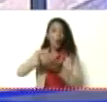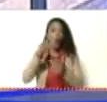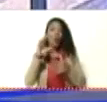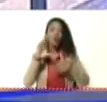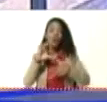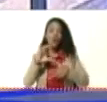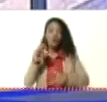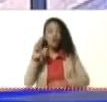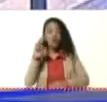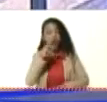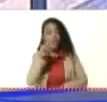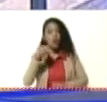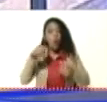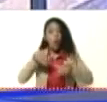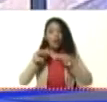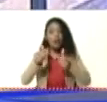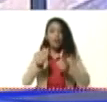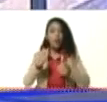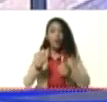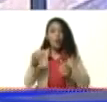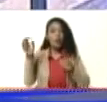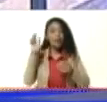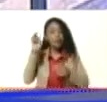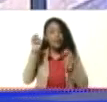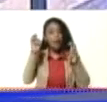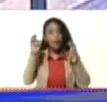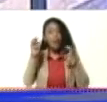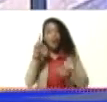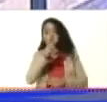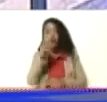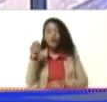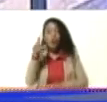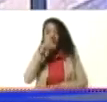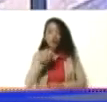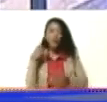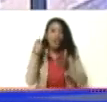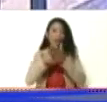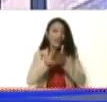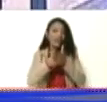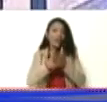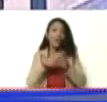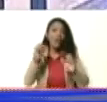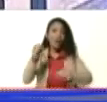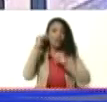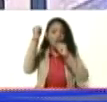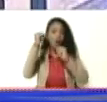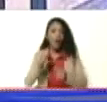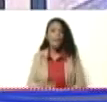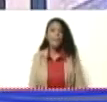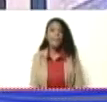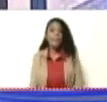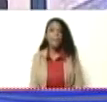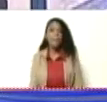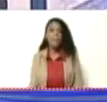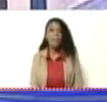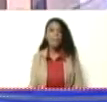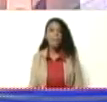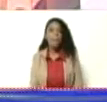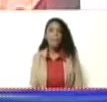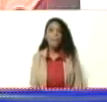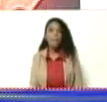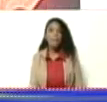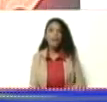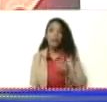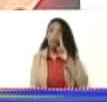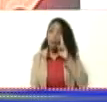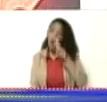que hoy iniciamos con motivo de los 200 años de la batalla y de la victoria. Vamos a verlo